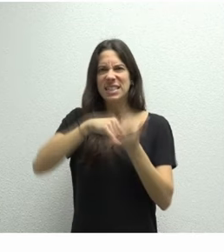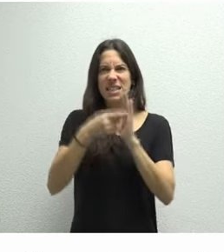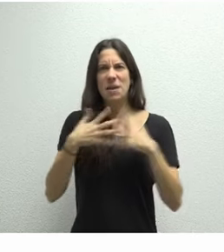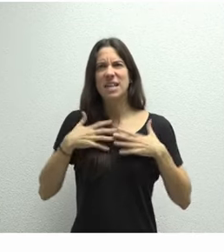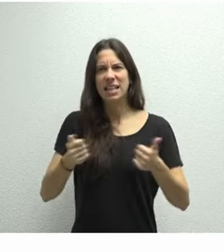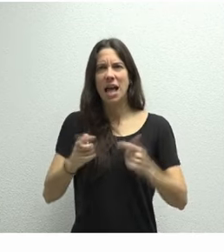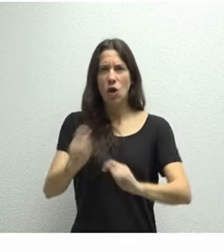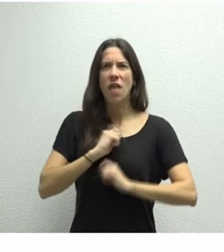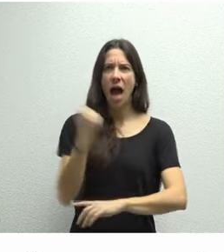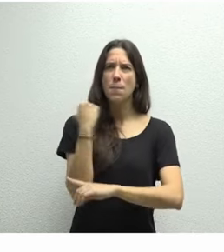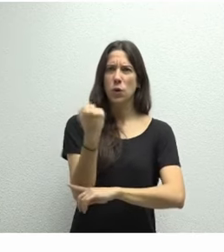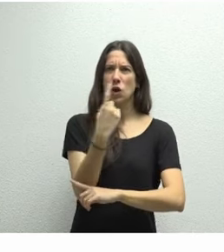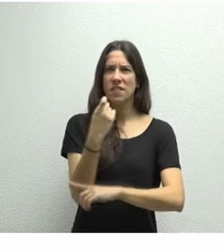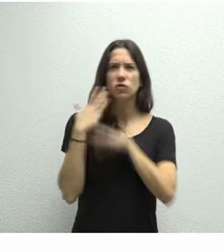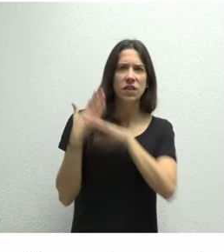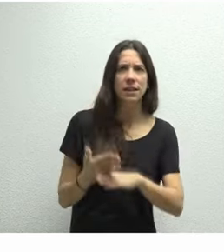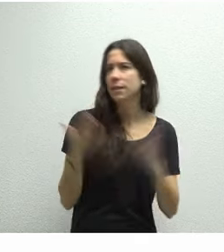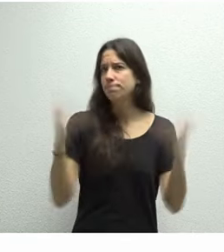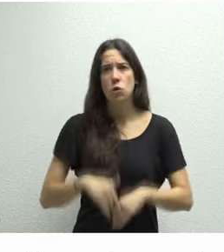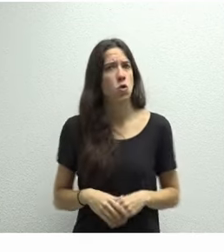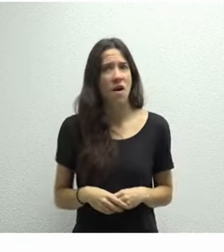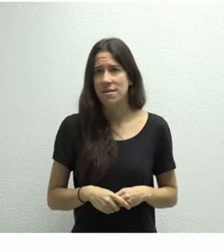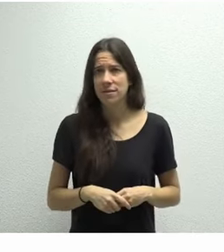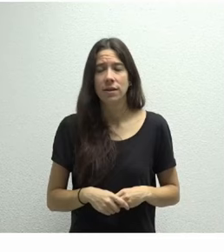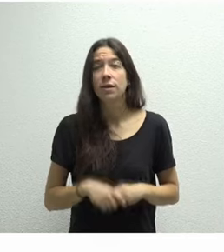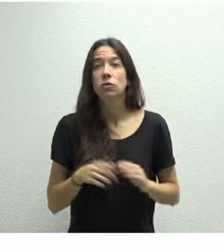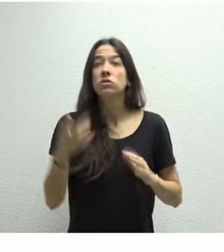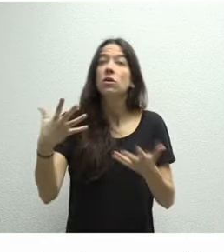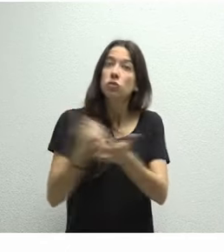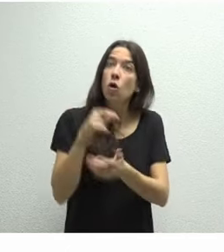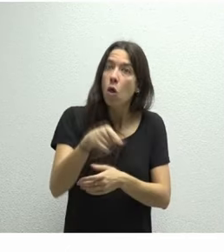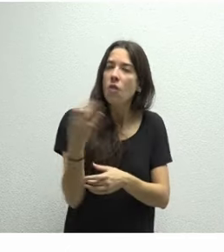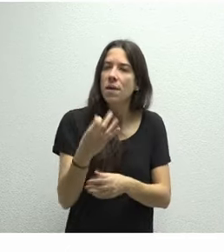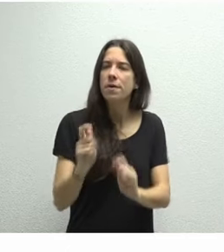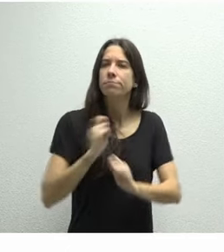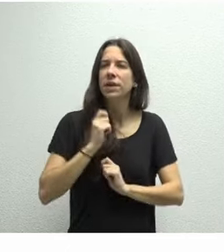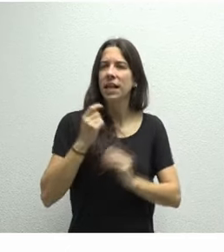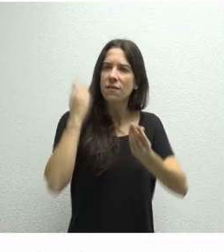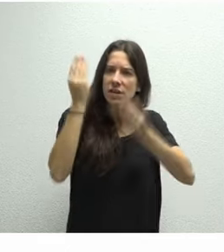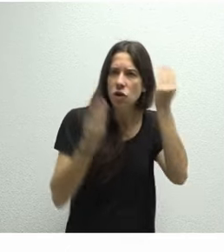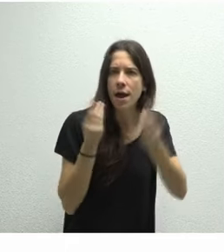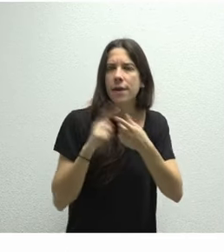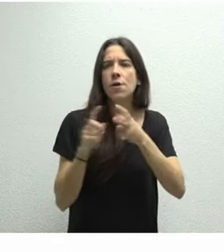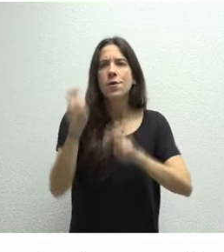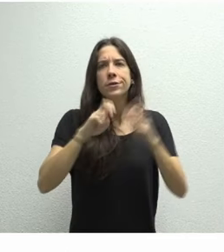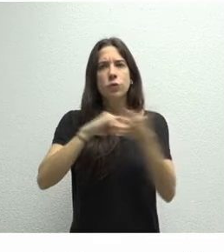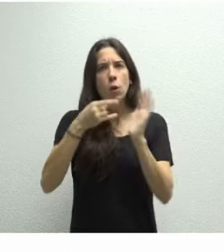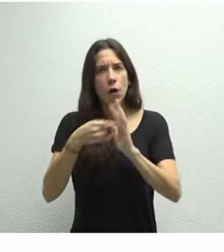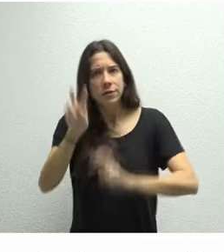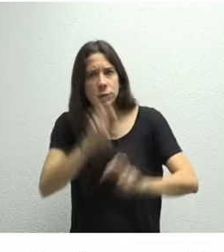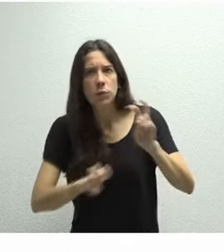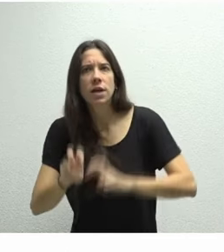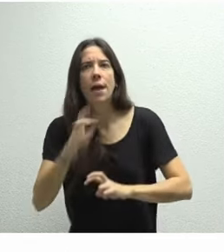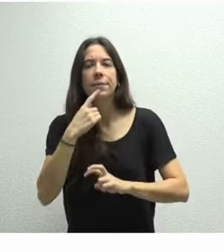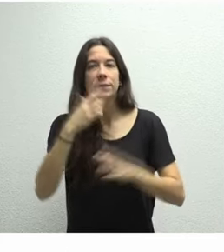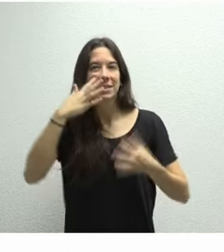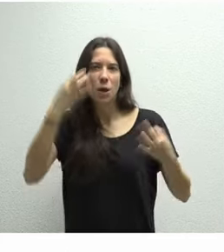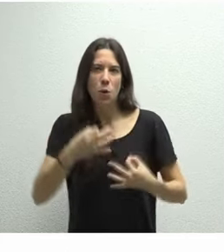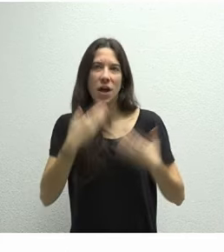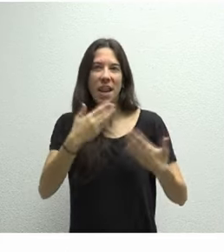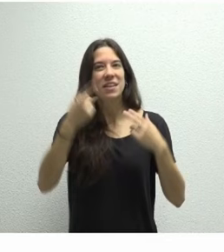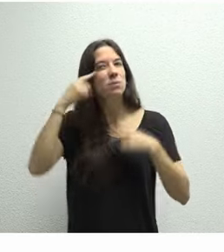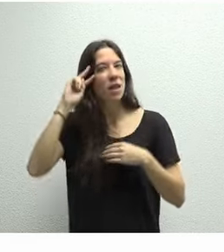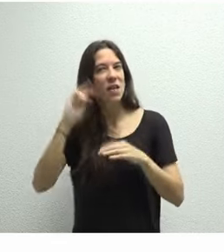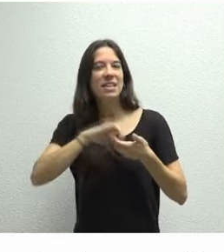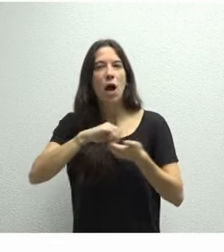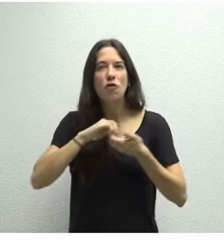los apoyos que necesitaban todo esto nos tiene que hacer reflexionar nos tiene que hacer Buscar soluciones Estoy seguro que con las experiencias que la confederación trae